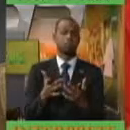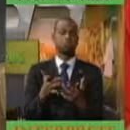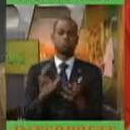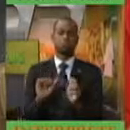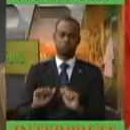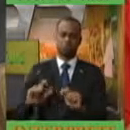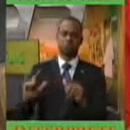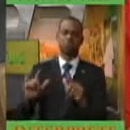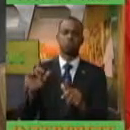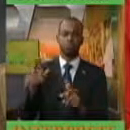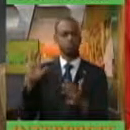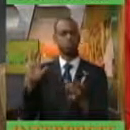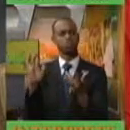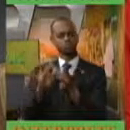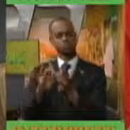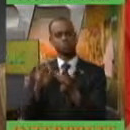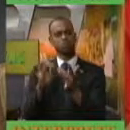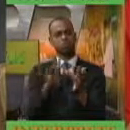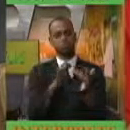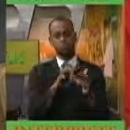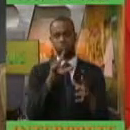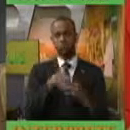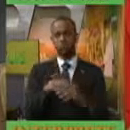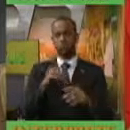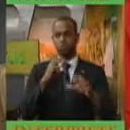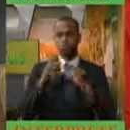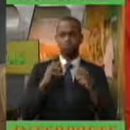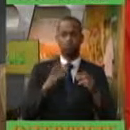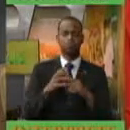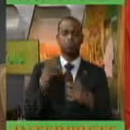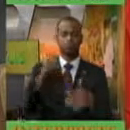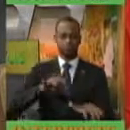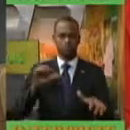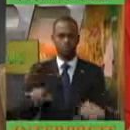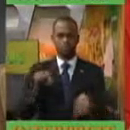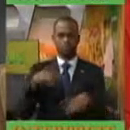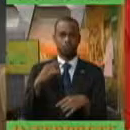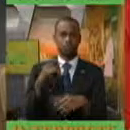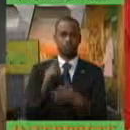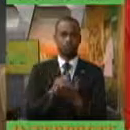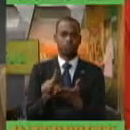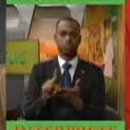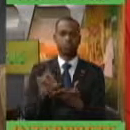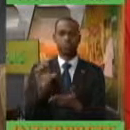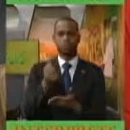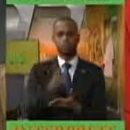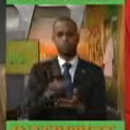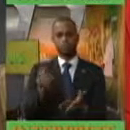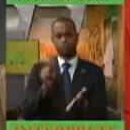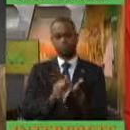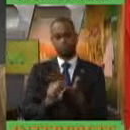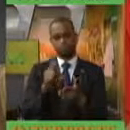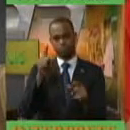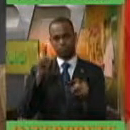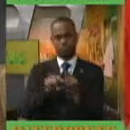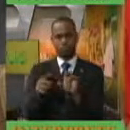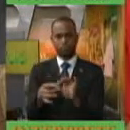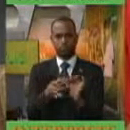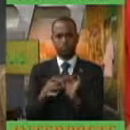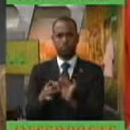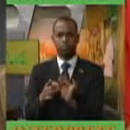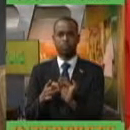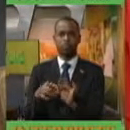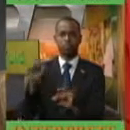pues hacerlo a través de los medios de comunicación. Estamos trabajando ya en esta última semana, nos faltan algunas firmas de los compromisos